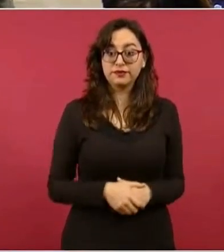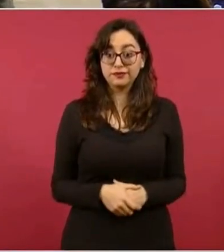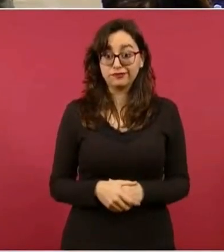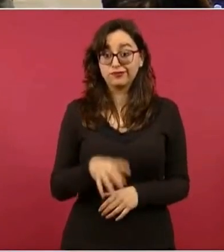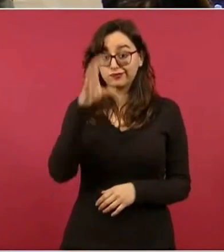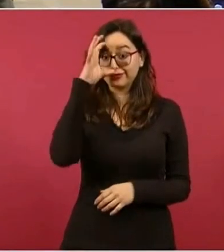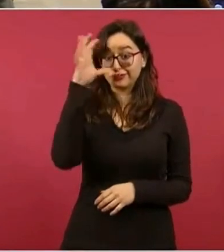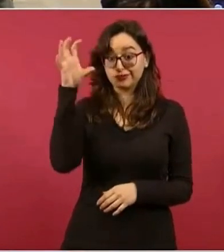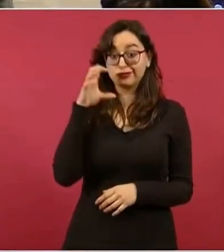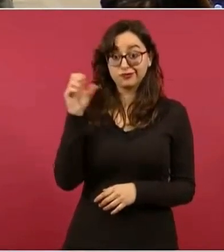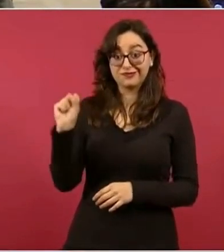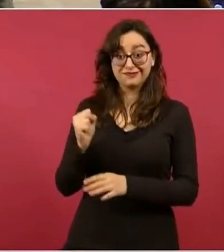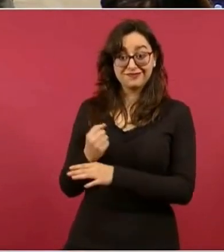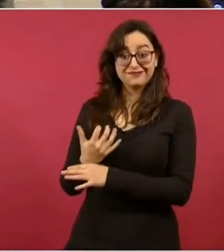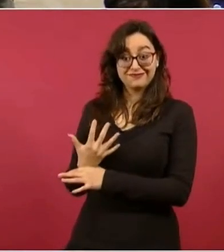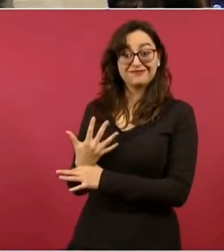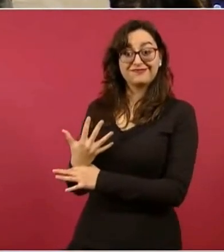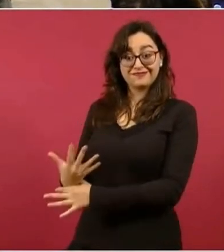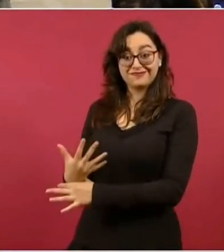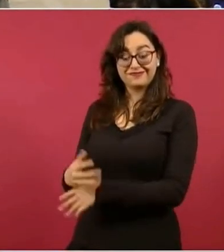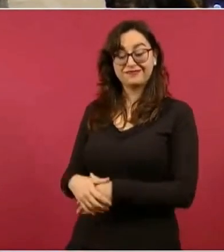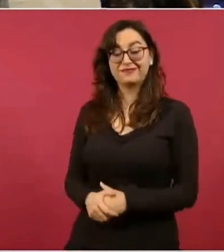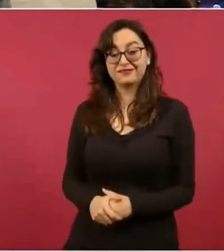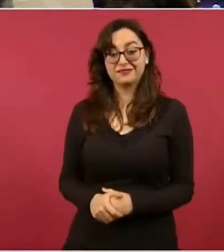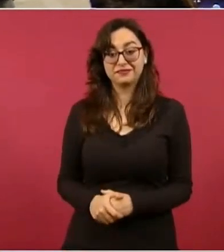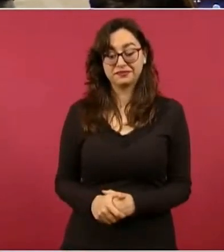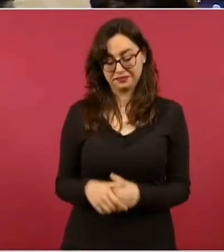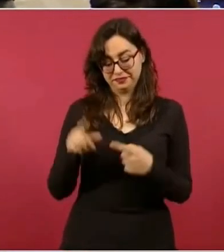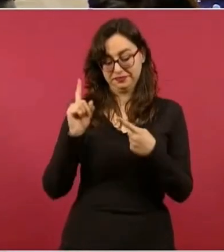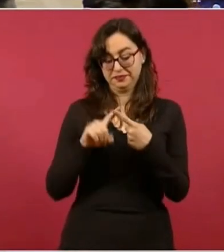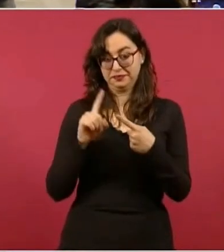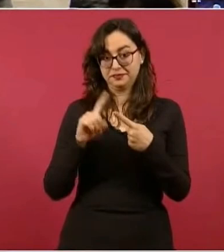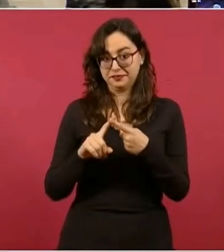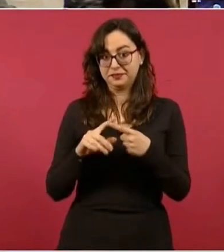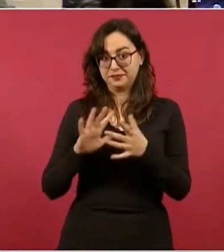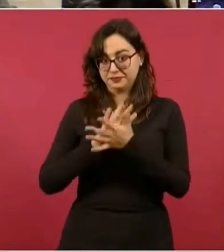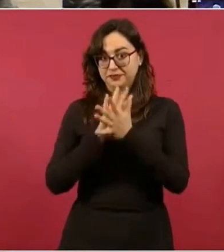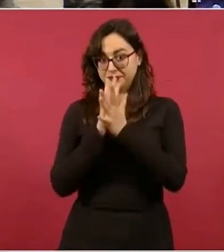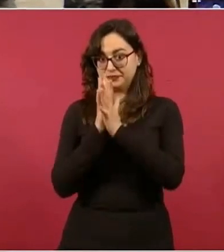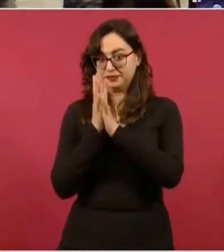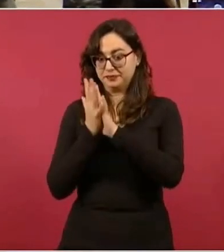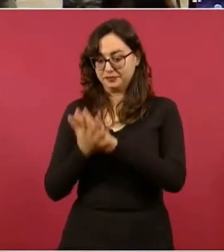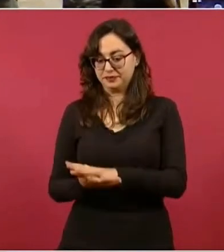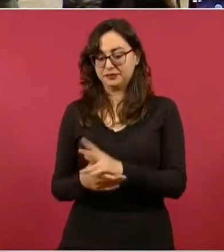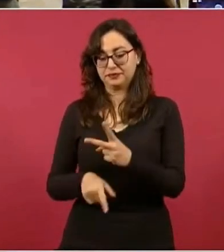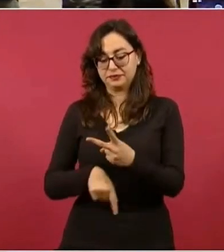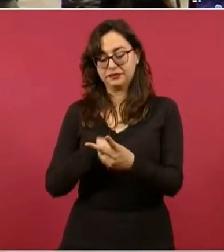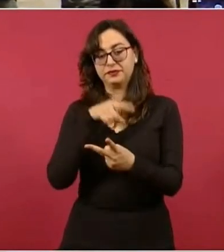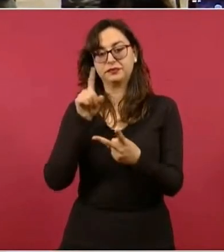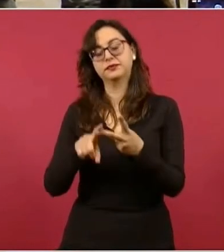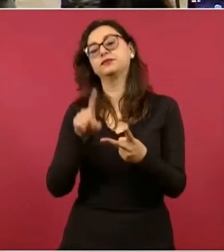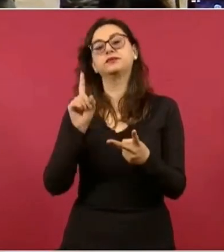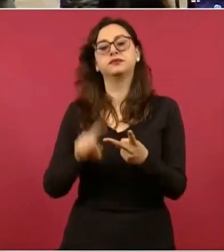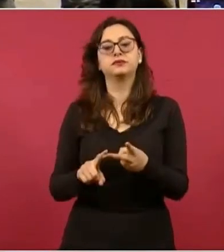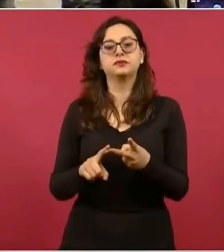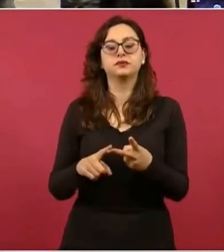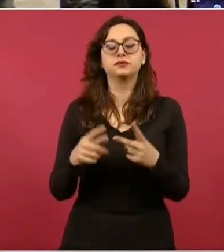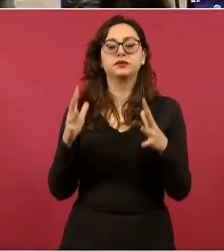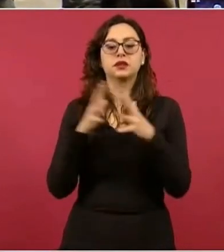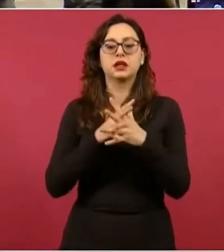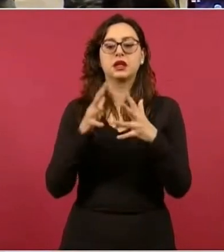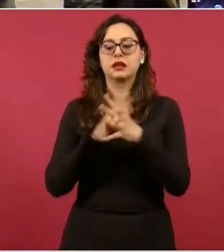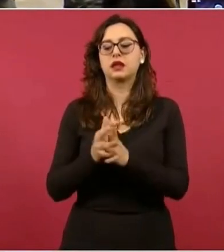transformación que significó el movimiento de reforma encabezado por Juárez los